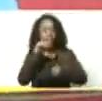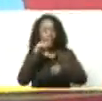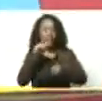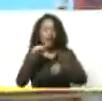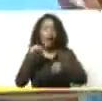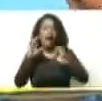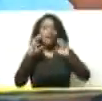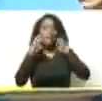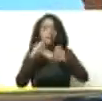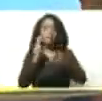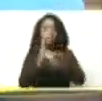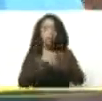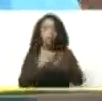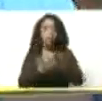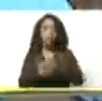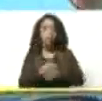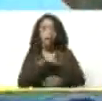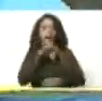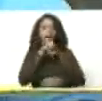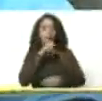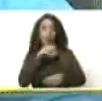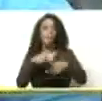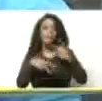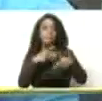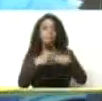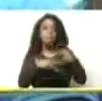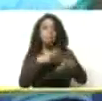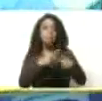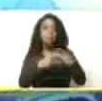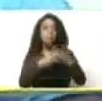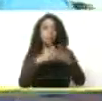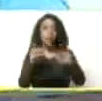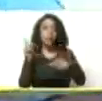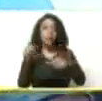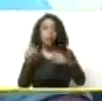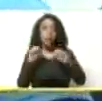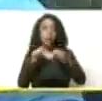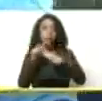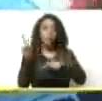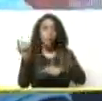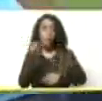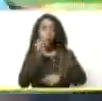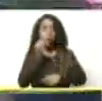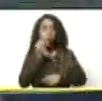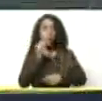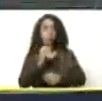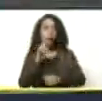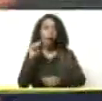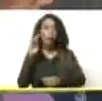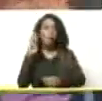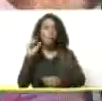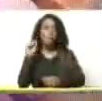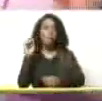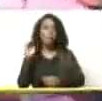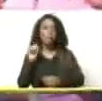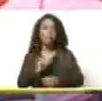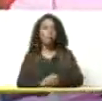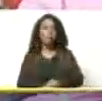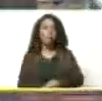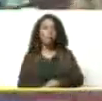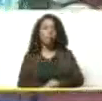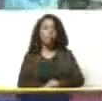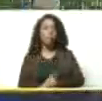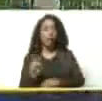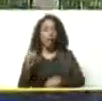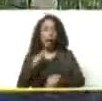había esta pegatina hoy atamos todo un proceso de empezar a producir su comida con la planta va correcto en